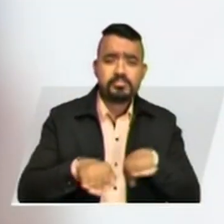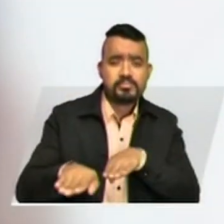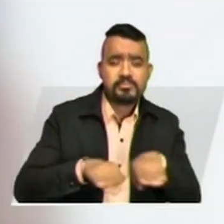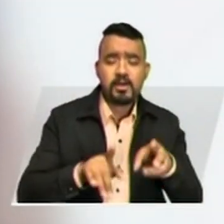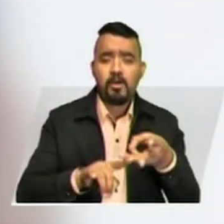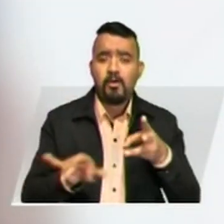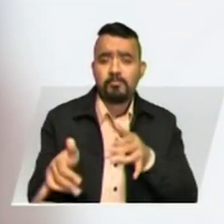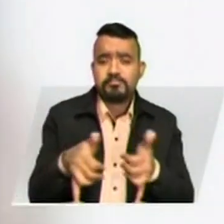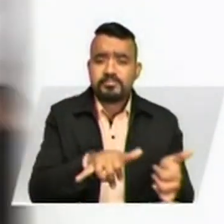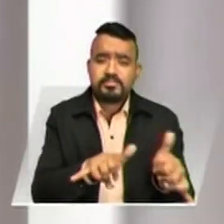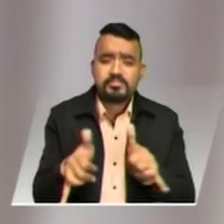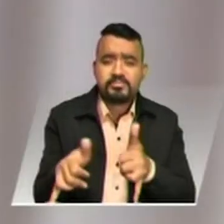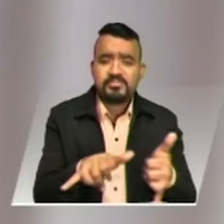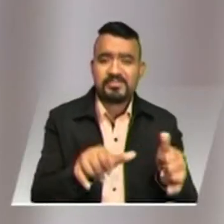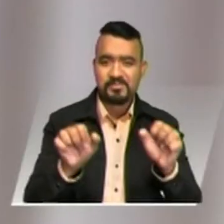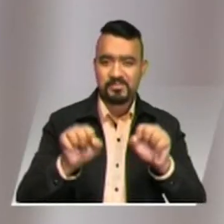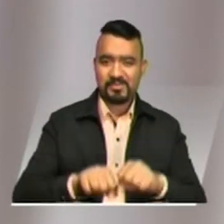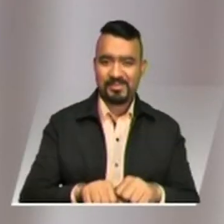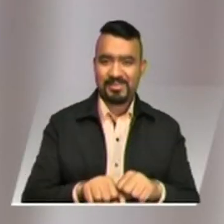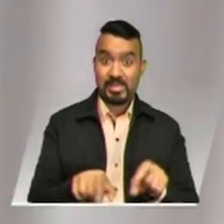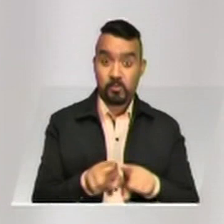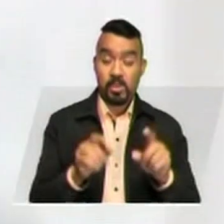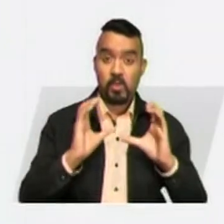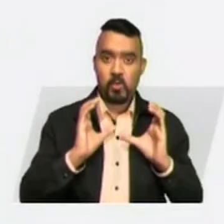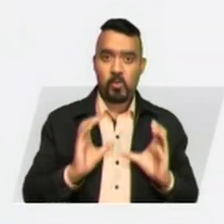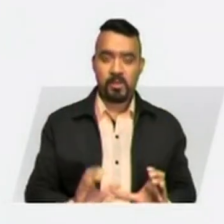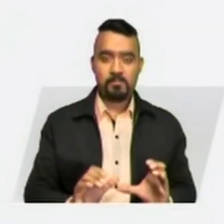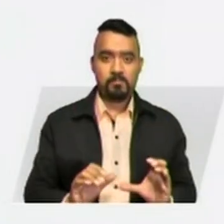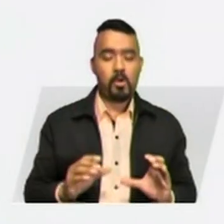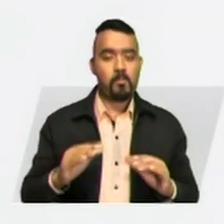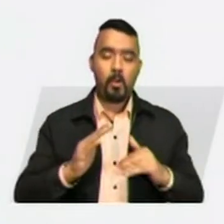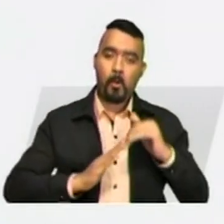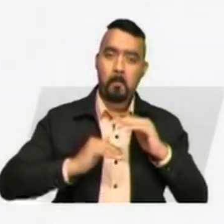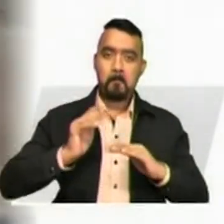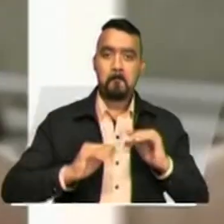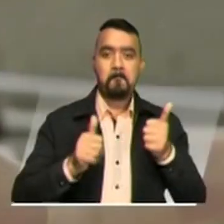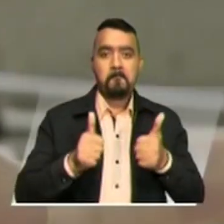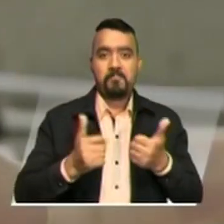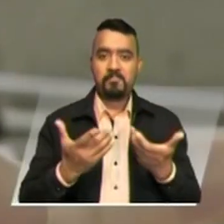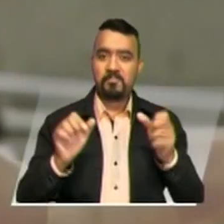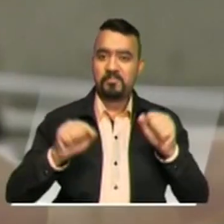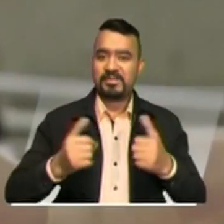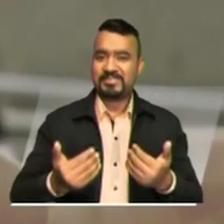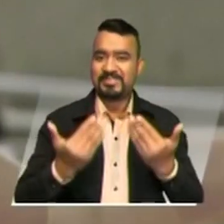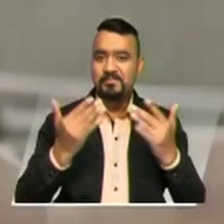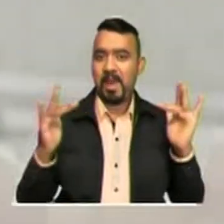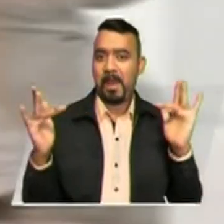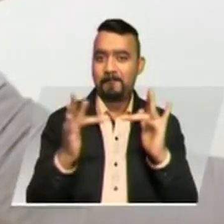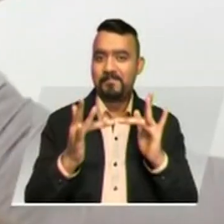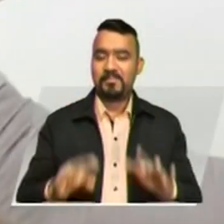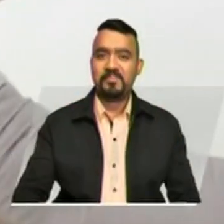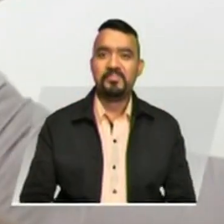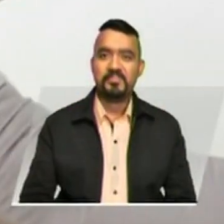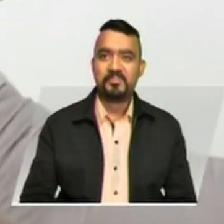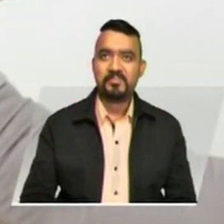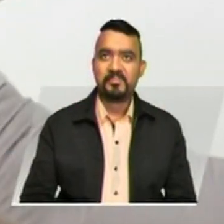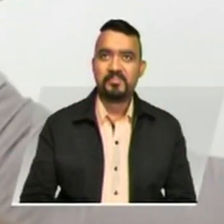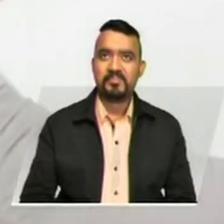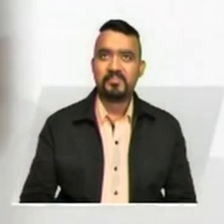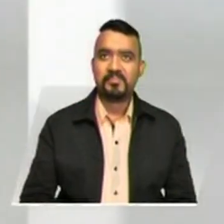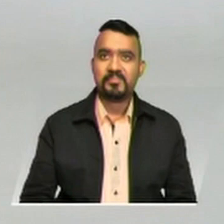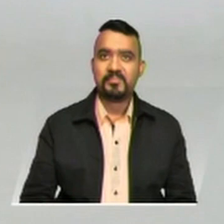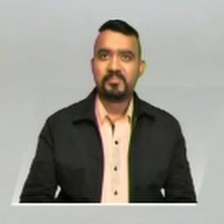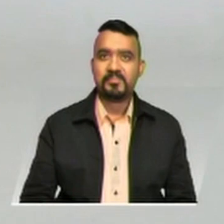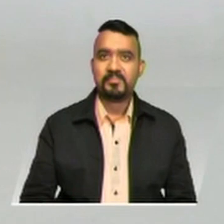con el objetivo de minimizar el riesgo de lesión y brindarles mayor ergonomía de confort un vestuario en el que nosotros la cineasta nos